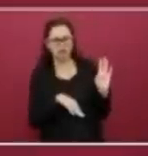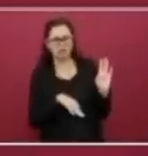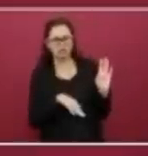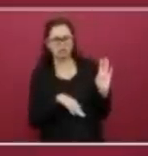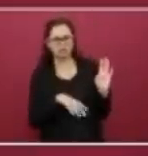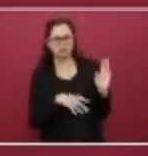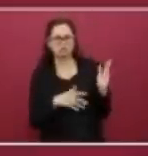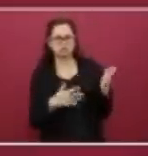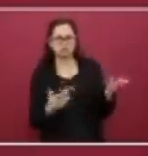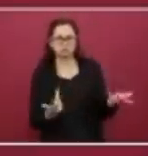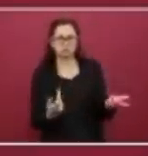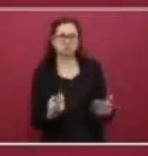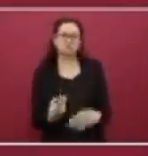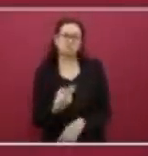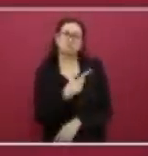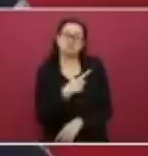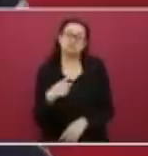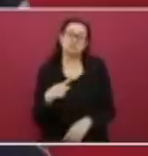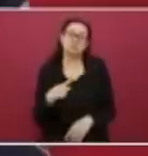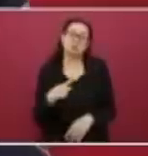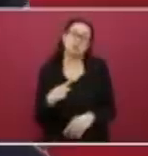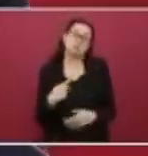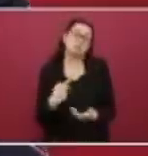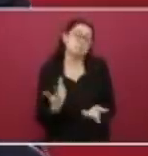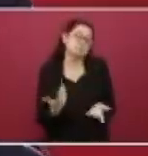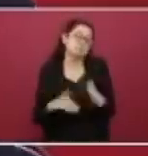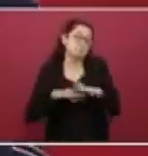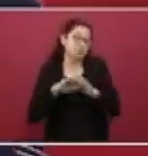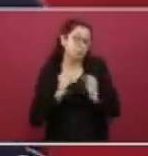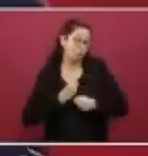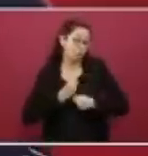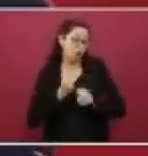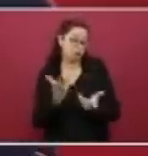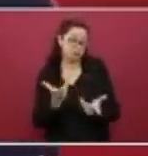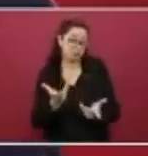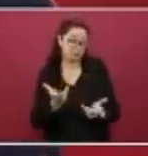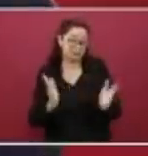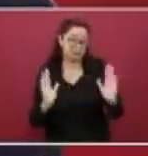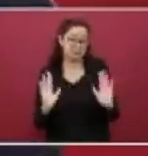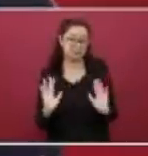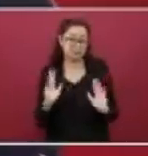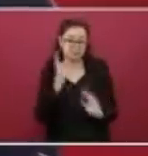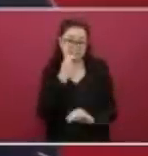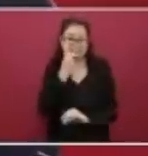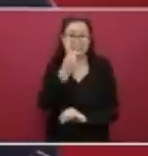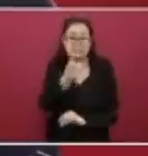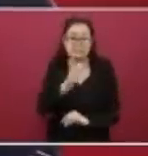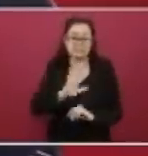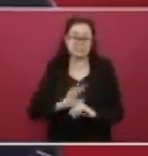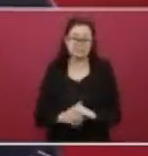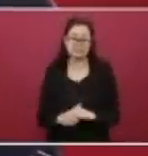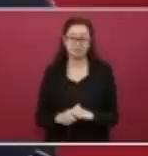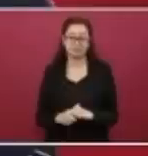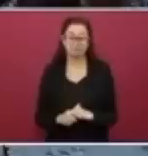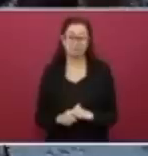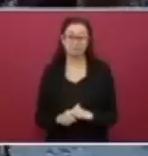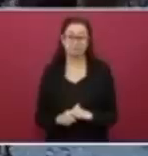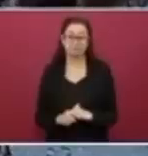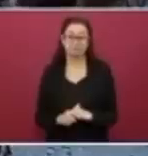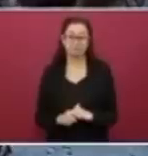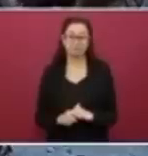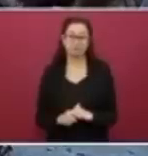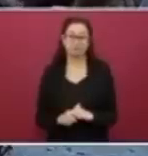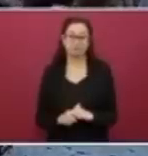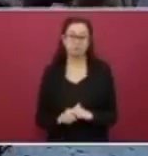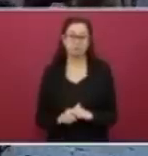cuando menos lo podemos expresar no te puedes decir entonces que